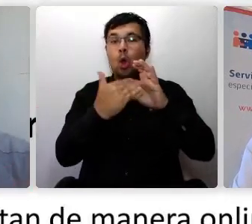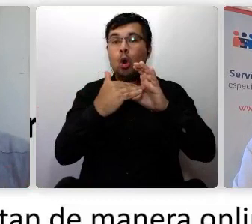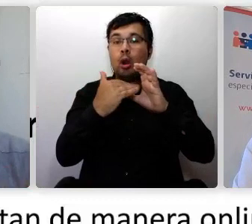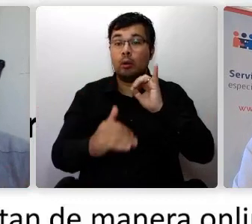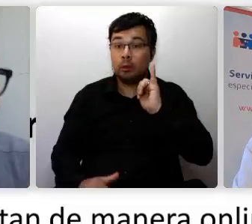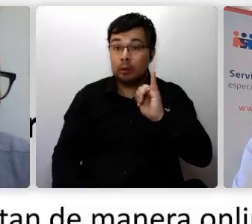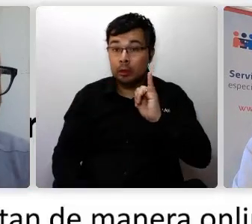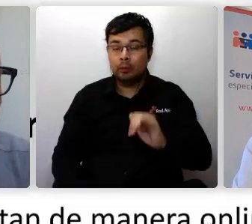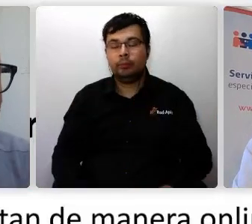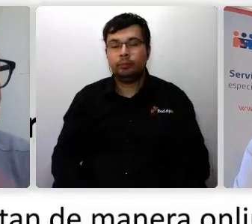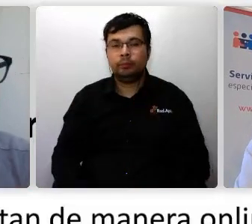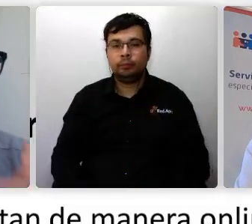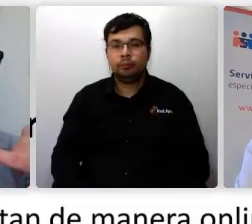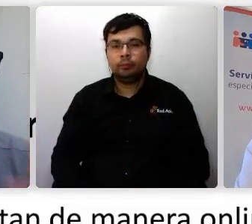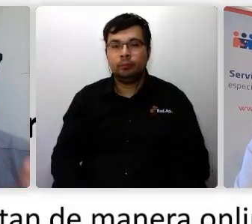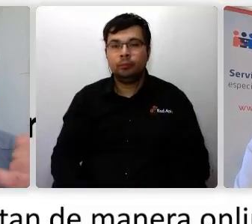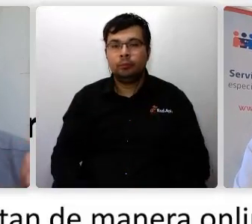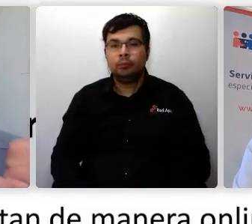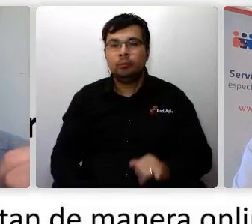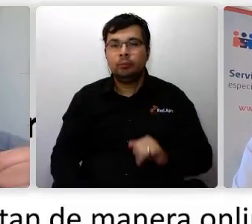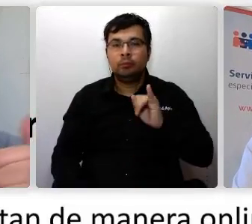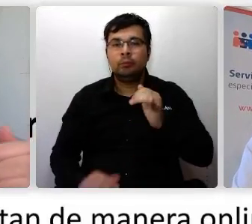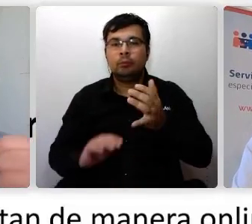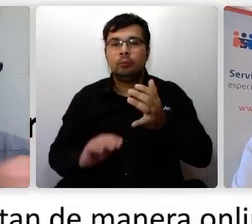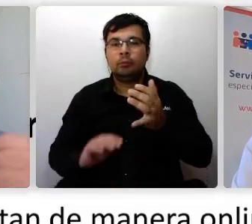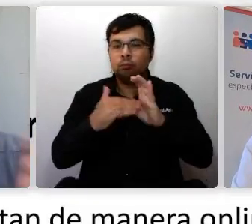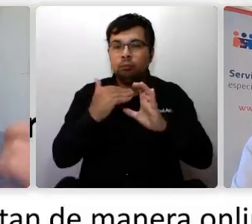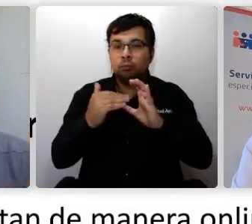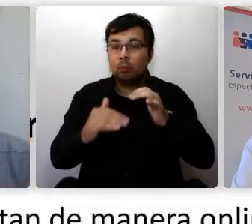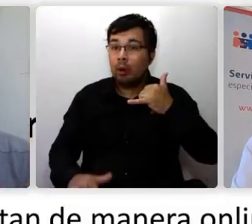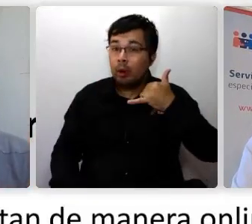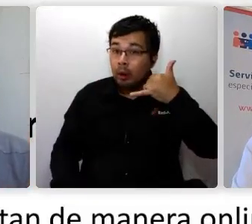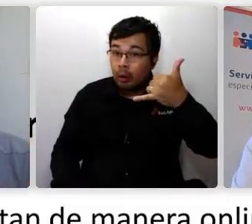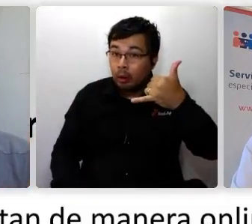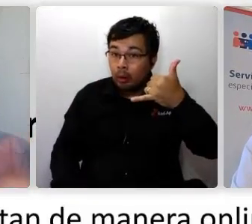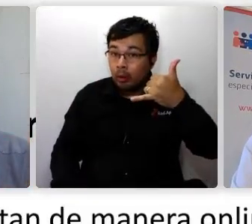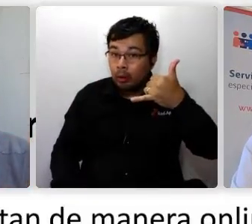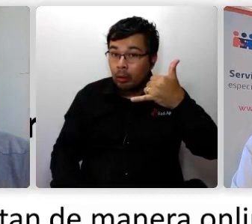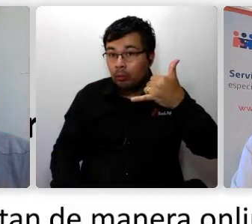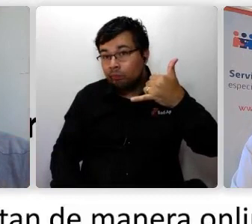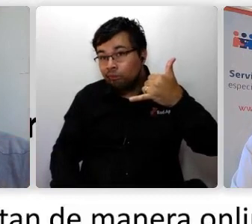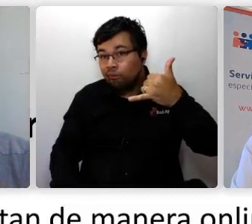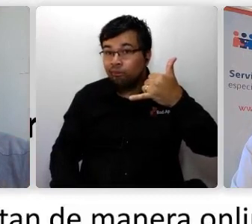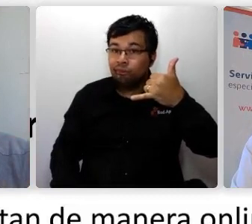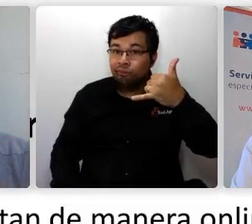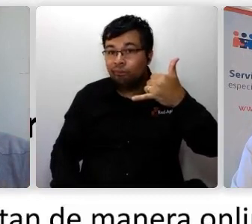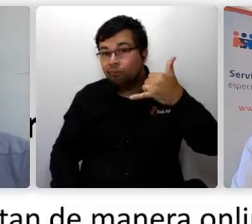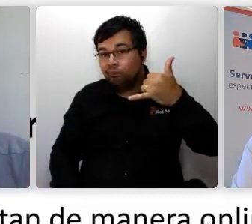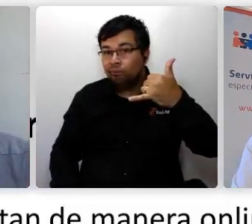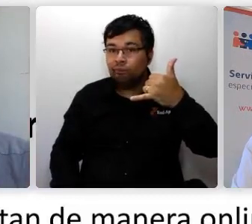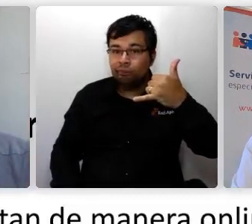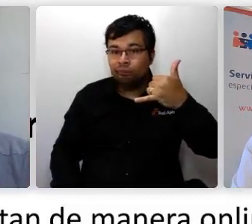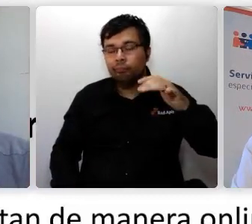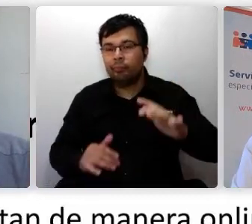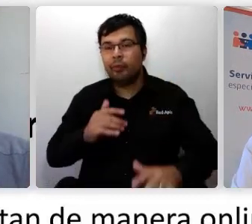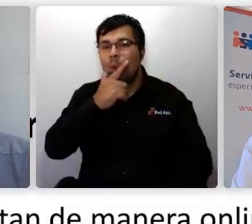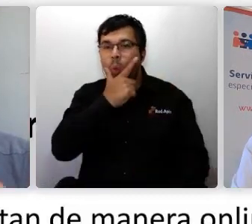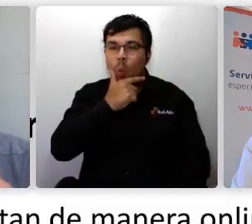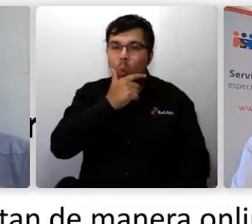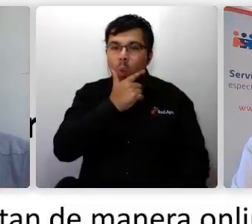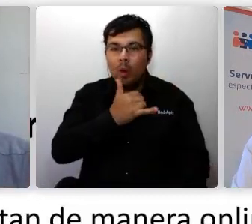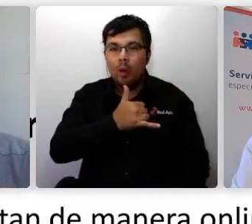de... Y de tener que conversar en alguna instancia telefónicamente, si también existe. Eventualmente, si hubiera una duda